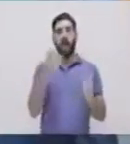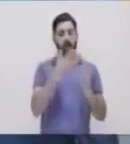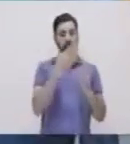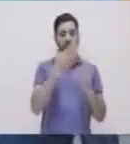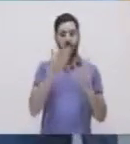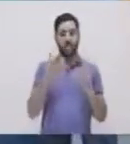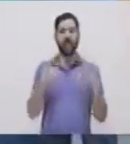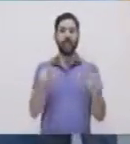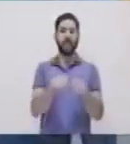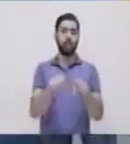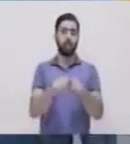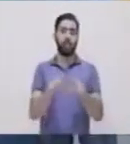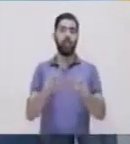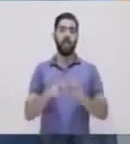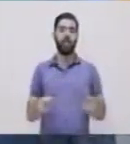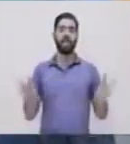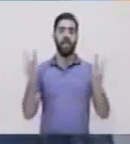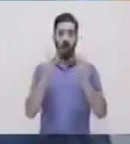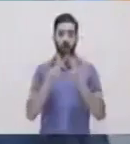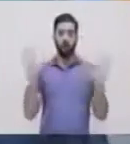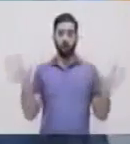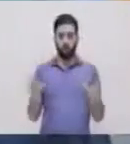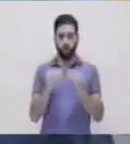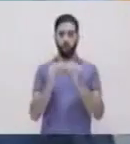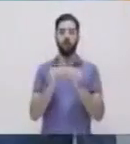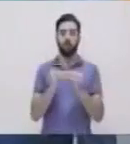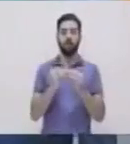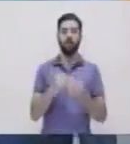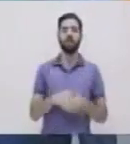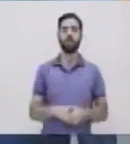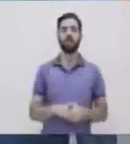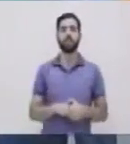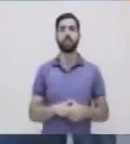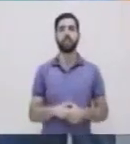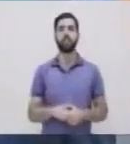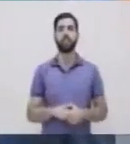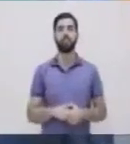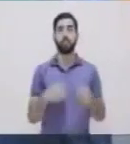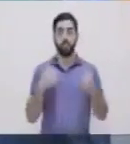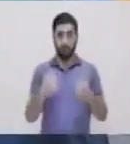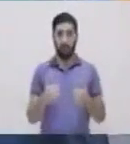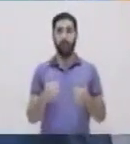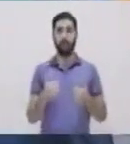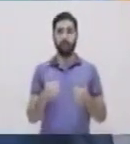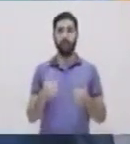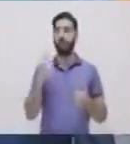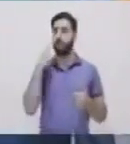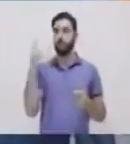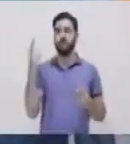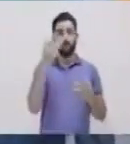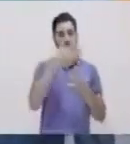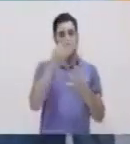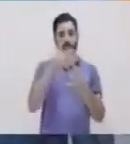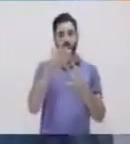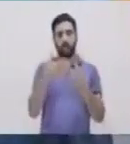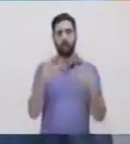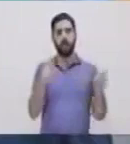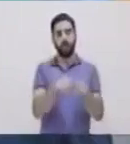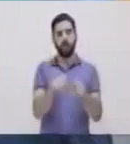el mismo valor que la mediana de nuestros datos. Entonces quedémonos con eso. Los cuartiles van a ser 3